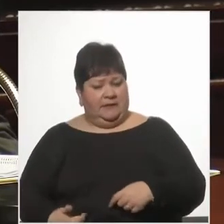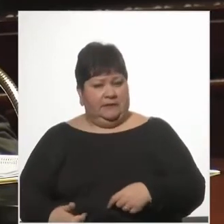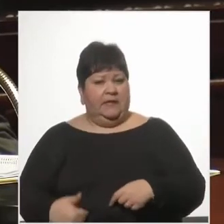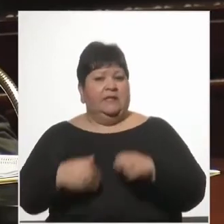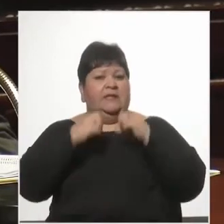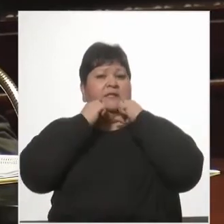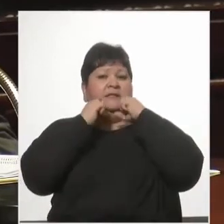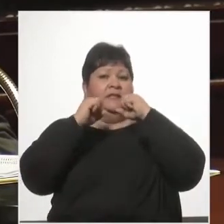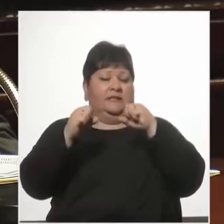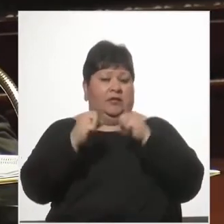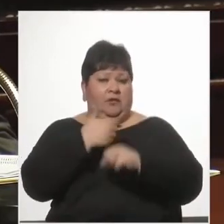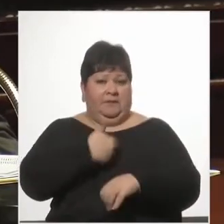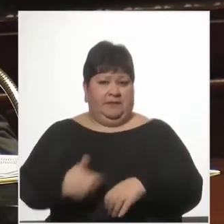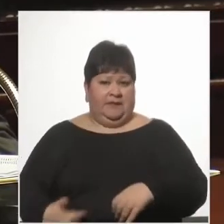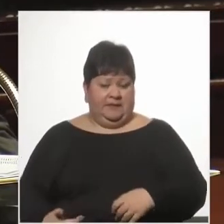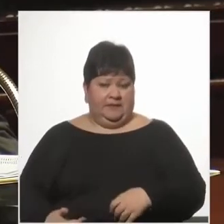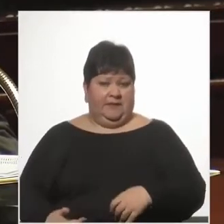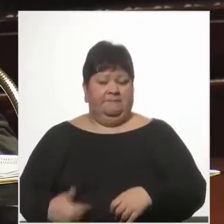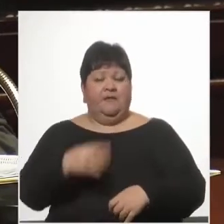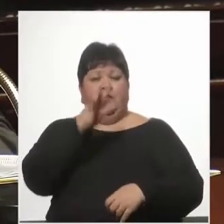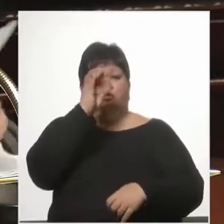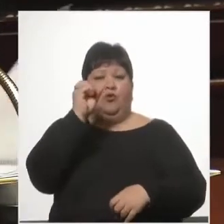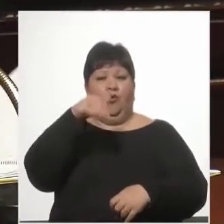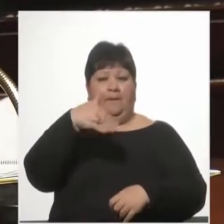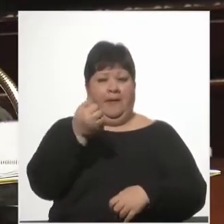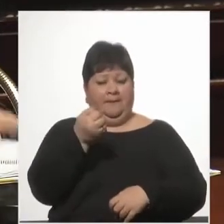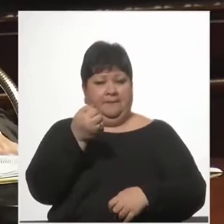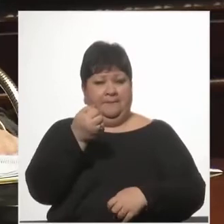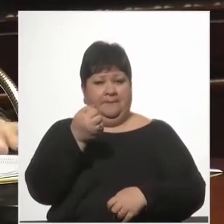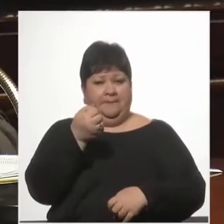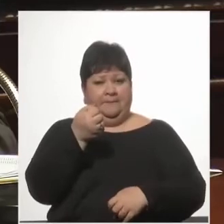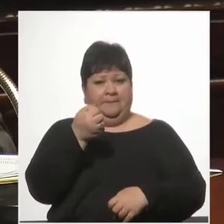de la Presidencia, doctor Miguel Ángel Toma?